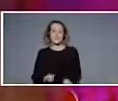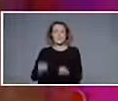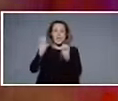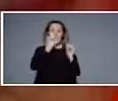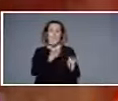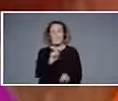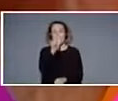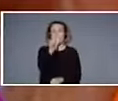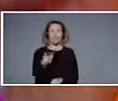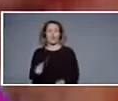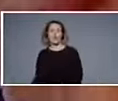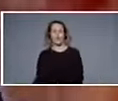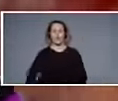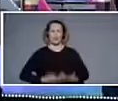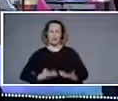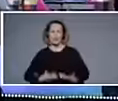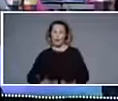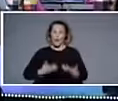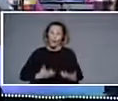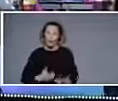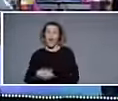dos cojones hoy